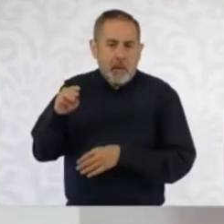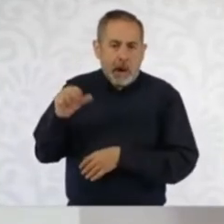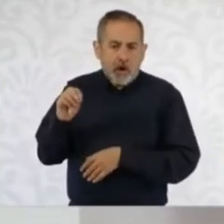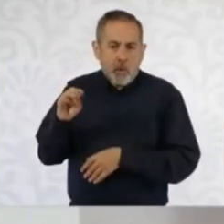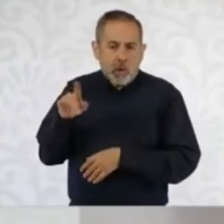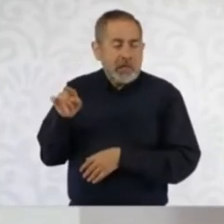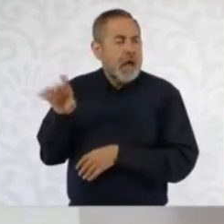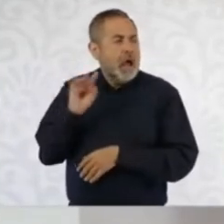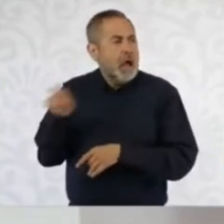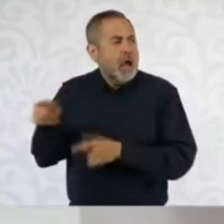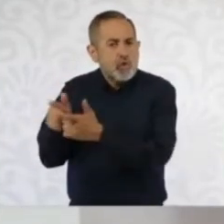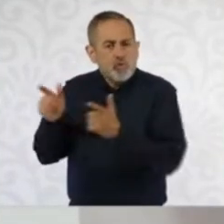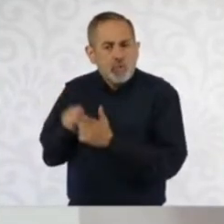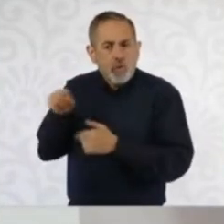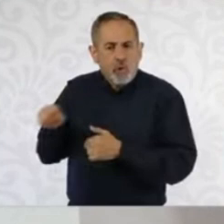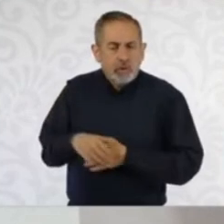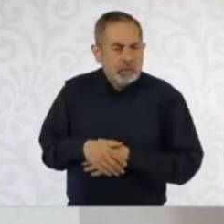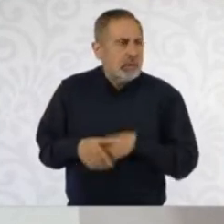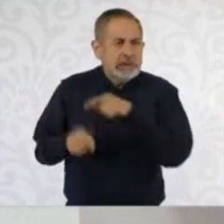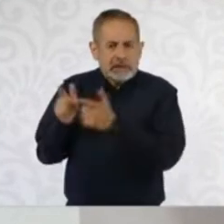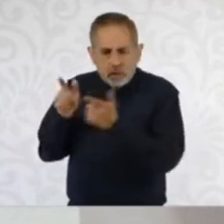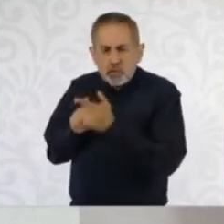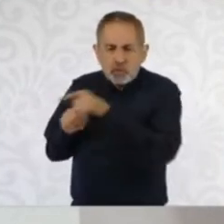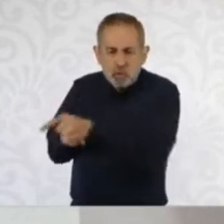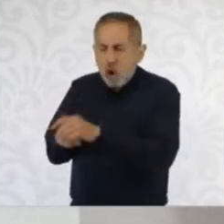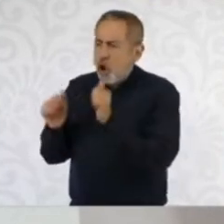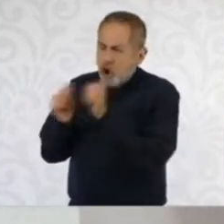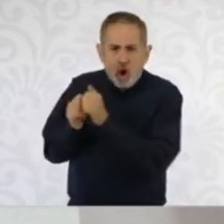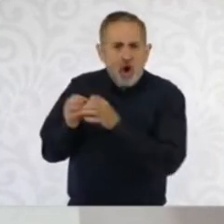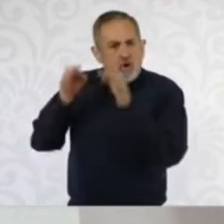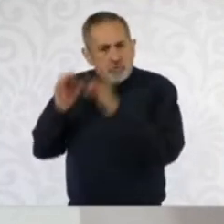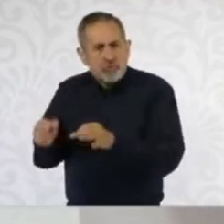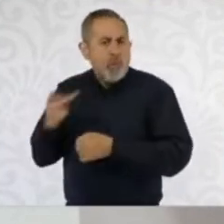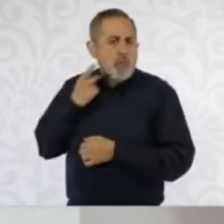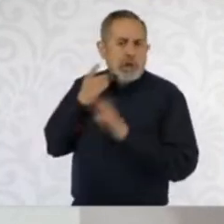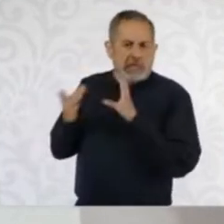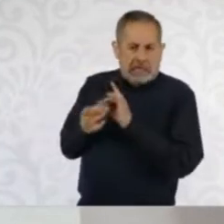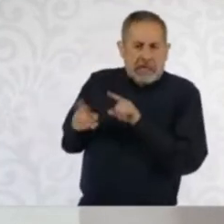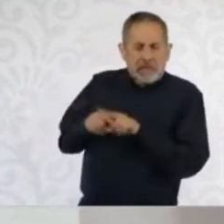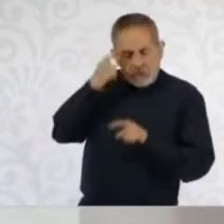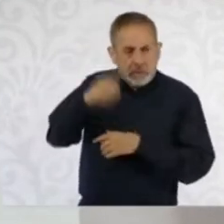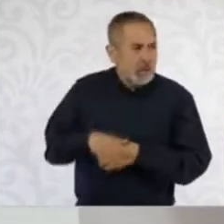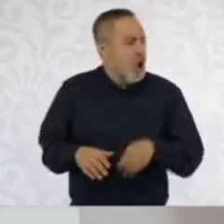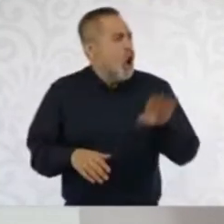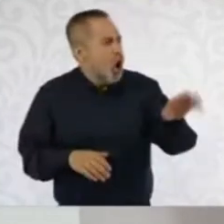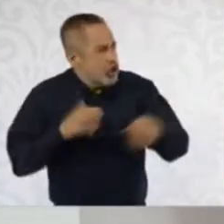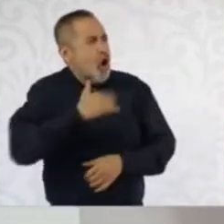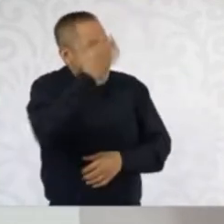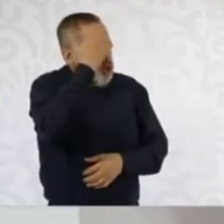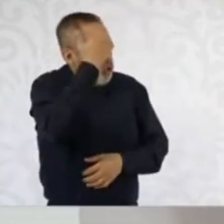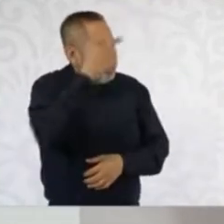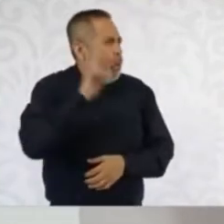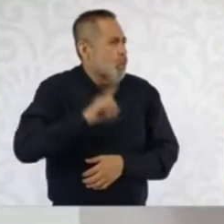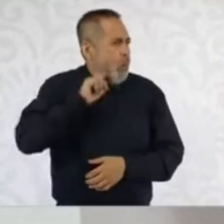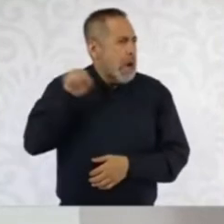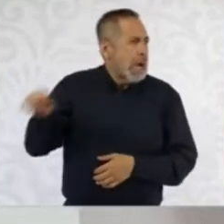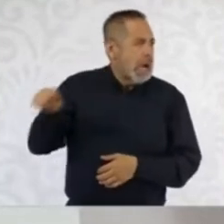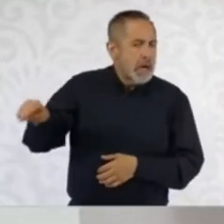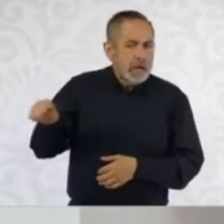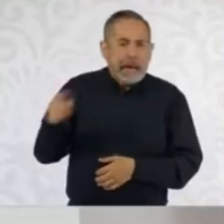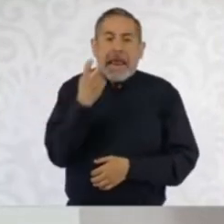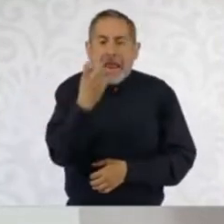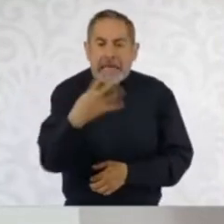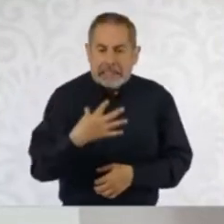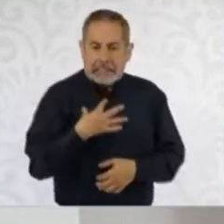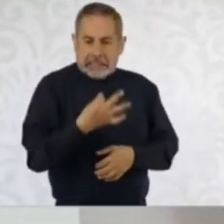grupo, pues que pertenezca a ese grupo y que sea cercana, pues políticamente, ¿no? Y entonces Pepe le dijo, sí, conozco a una. Y así fue como